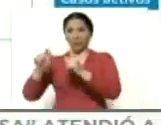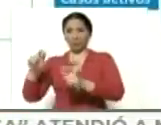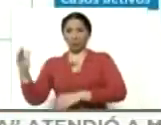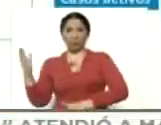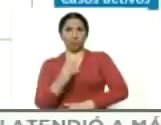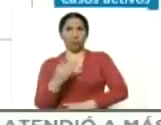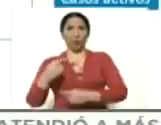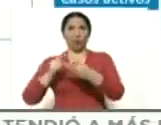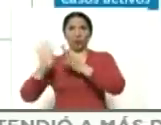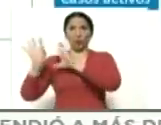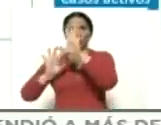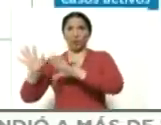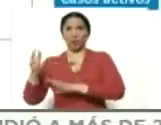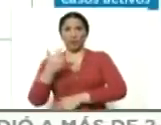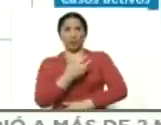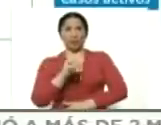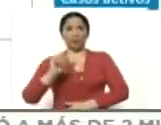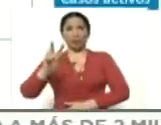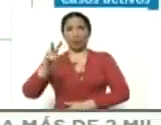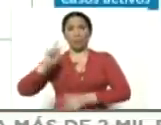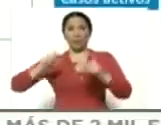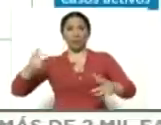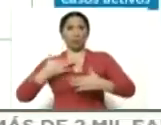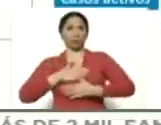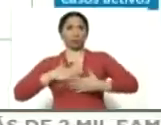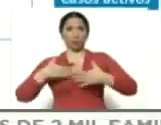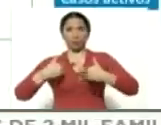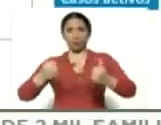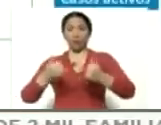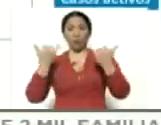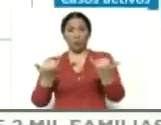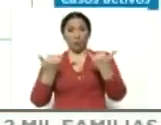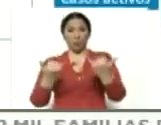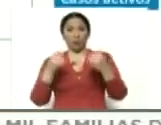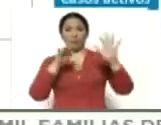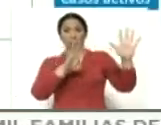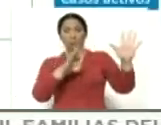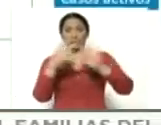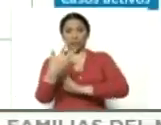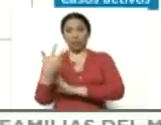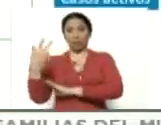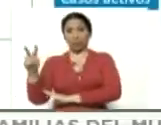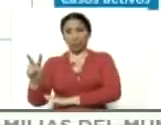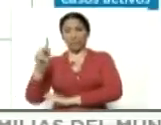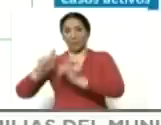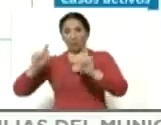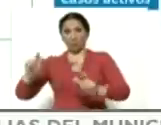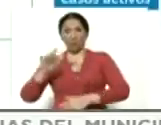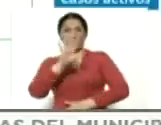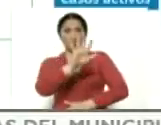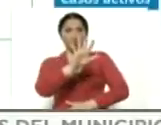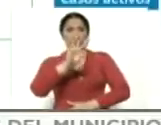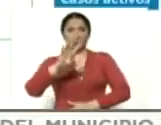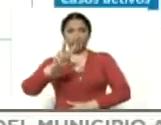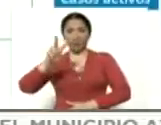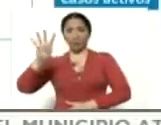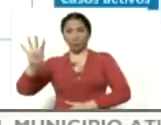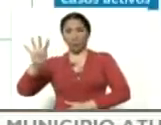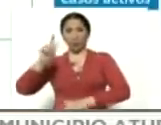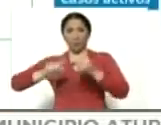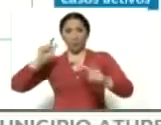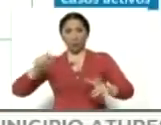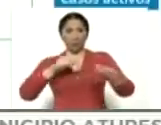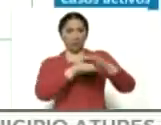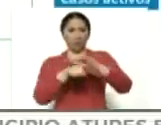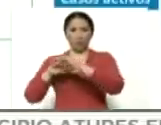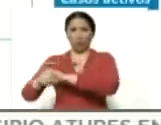302 casos recuperados, y los casos activos, 932, 524 personas están